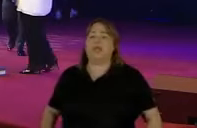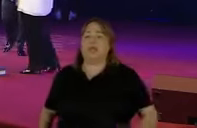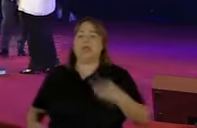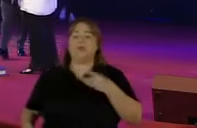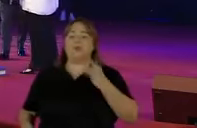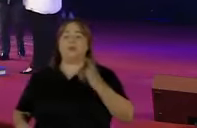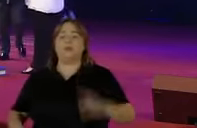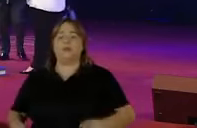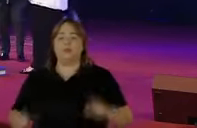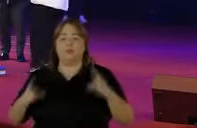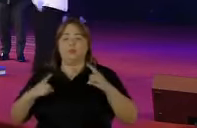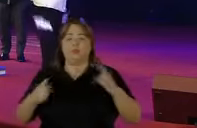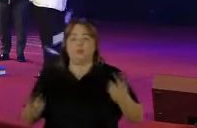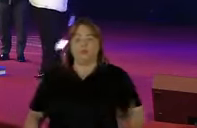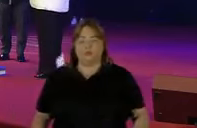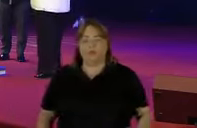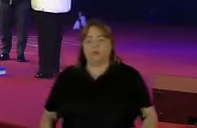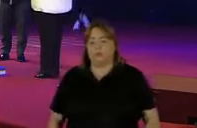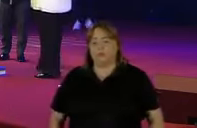color.